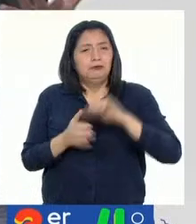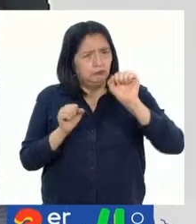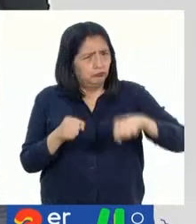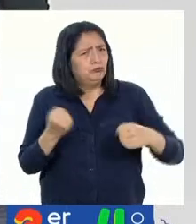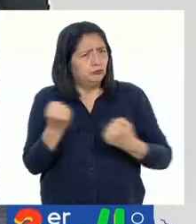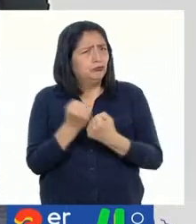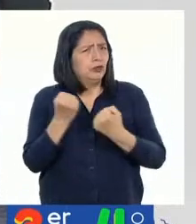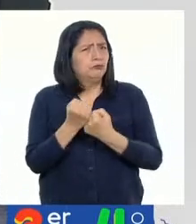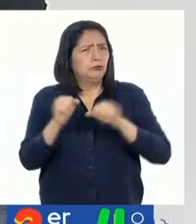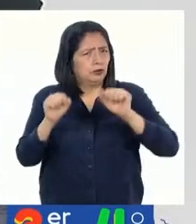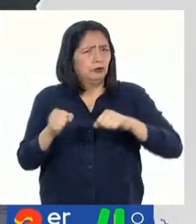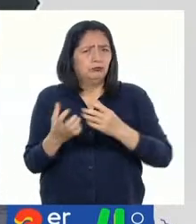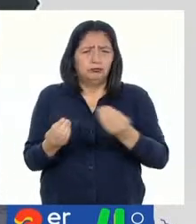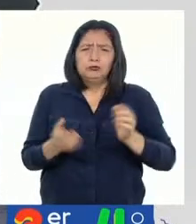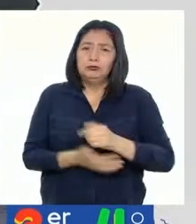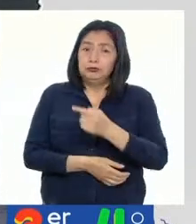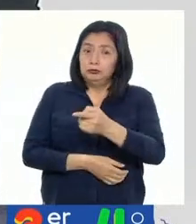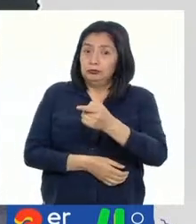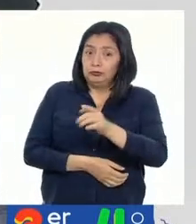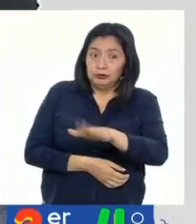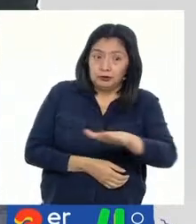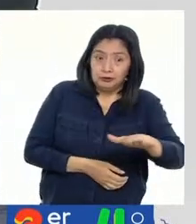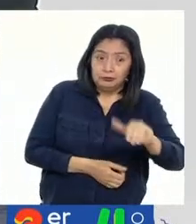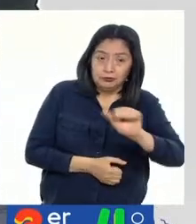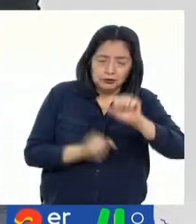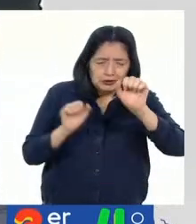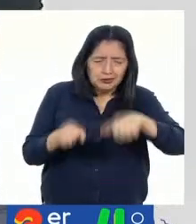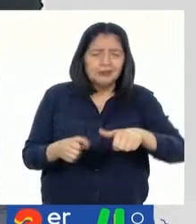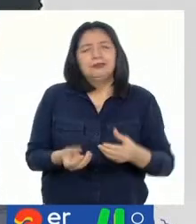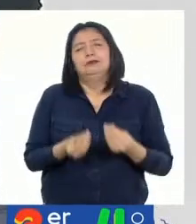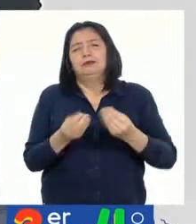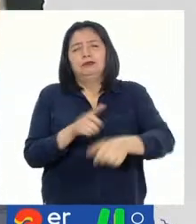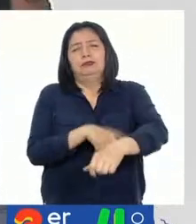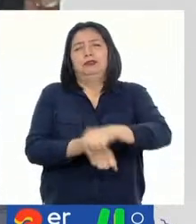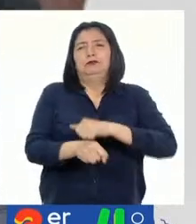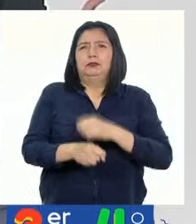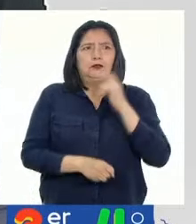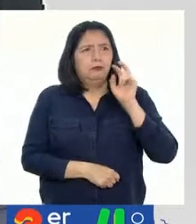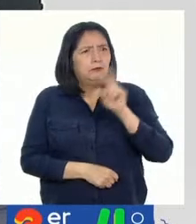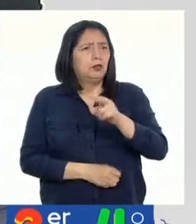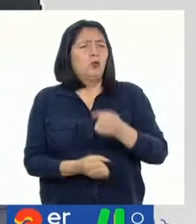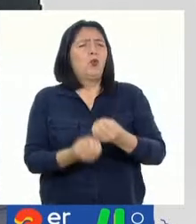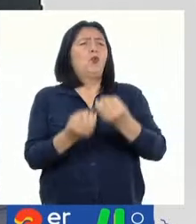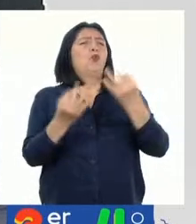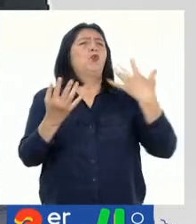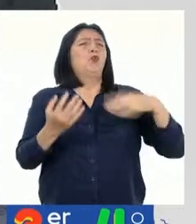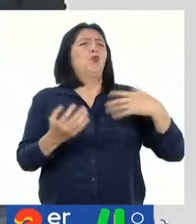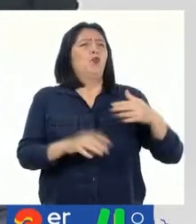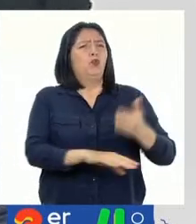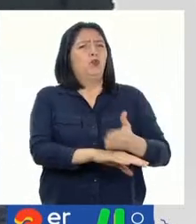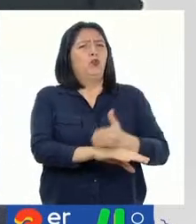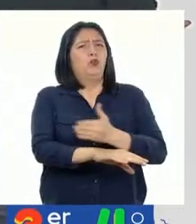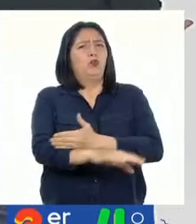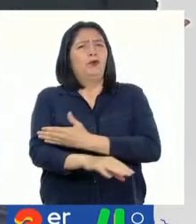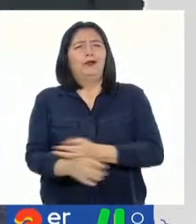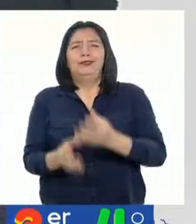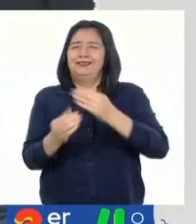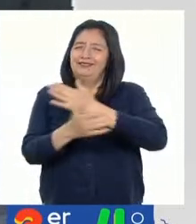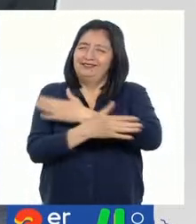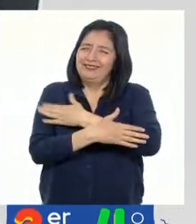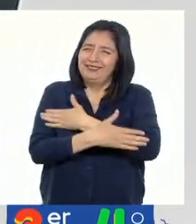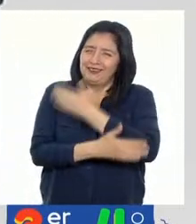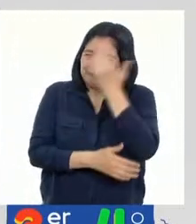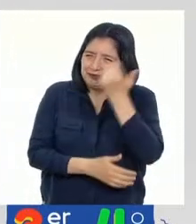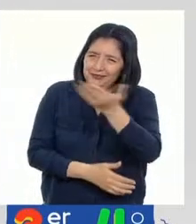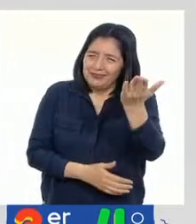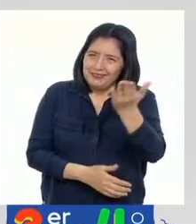han apoyado muchísimo y ustedes pusieron todo su esfuerzo. Miren cuánto hemos logrado. Muchísimas felicidades